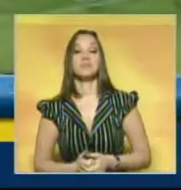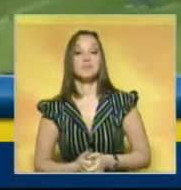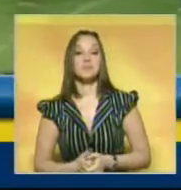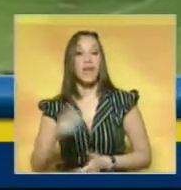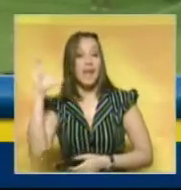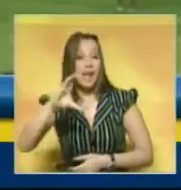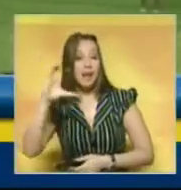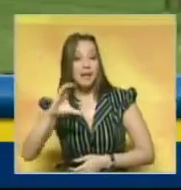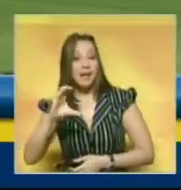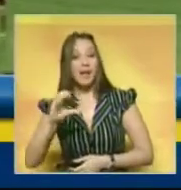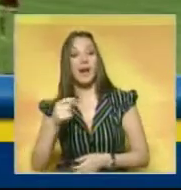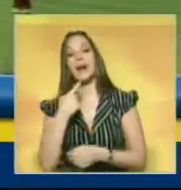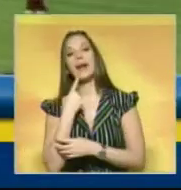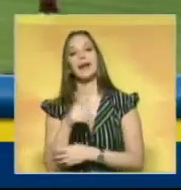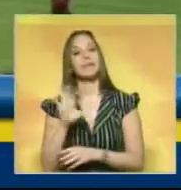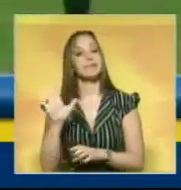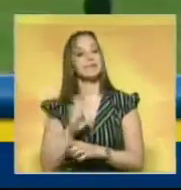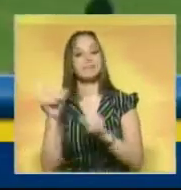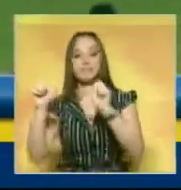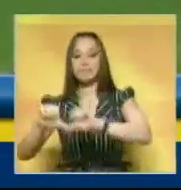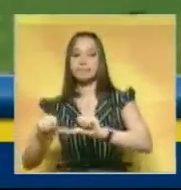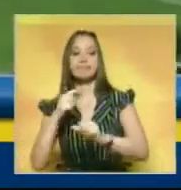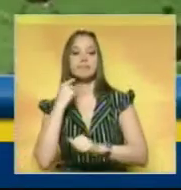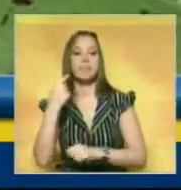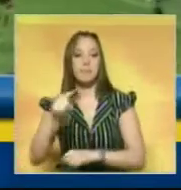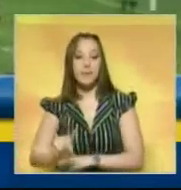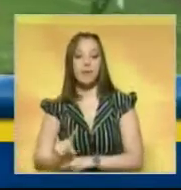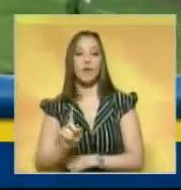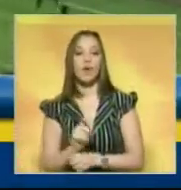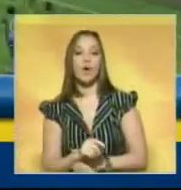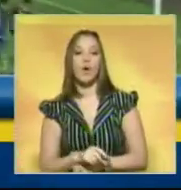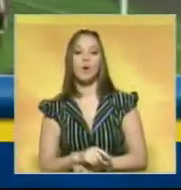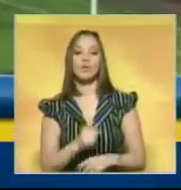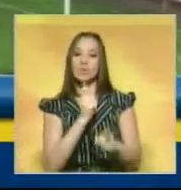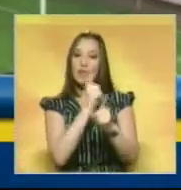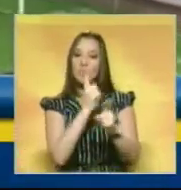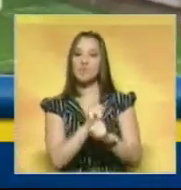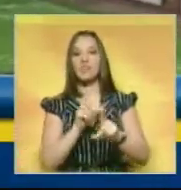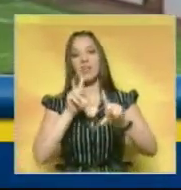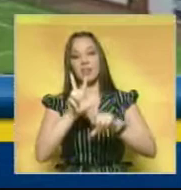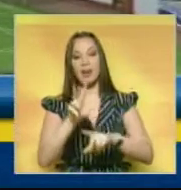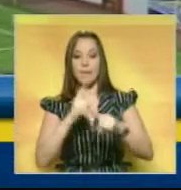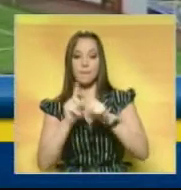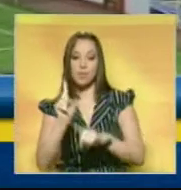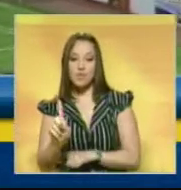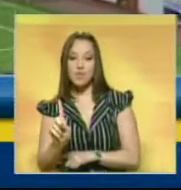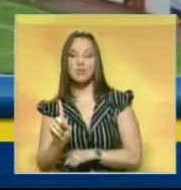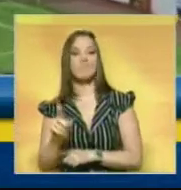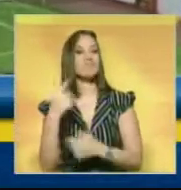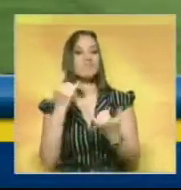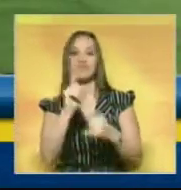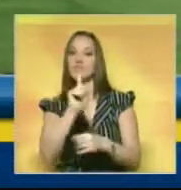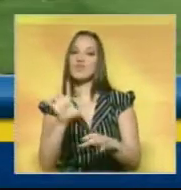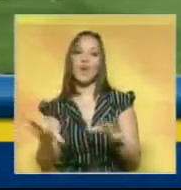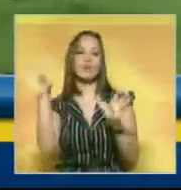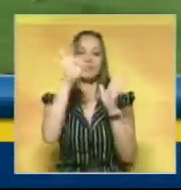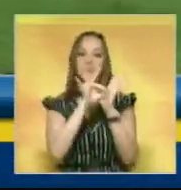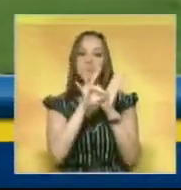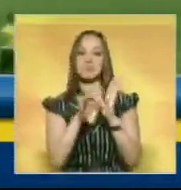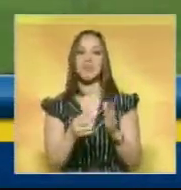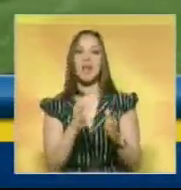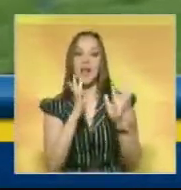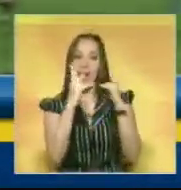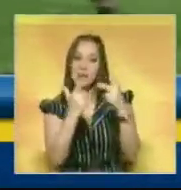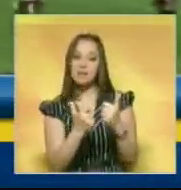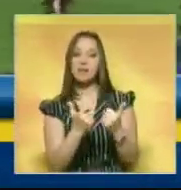Caracas Fútbol Club se despidió de la Copa Suramericana tras caer en casa del Deportivo Capiatá, 3-1. Carlos Ruiz Peralta adelantó a los visitantes con par de